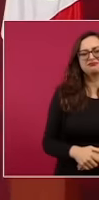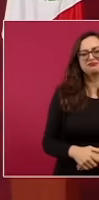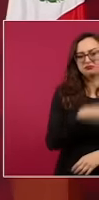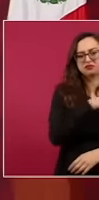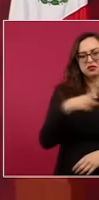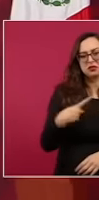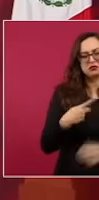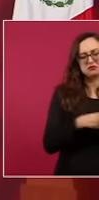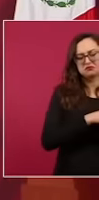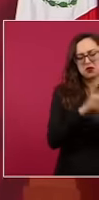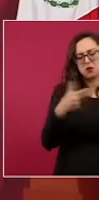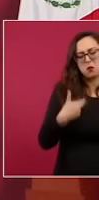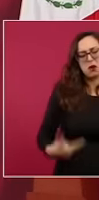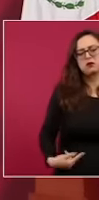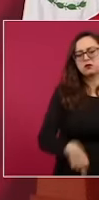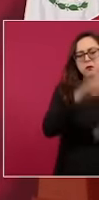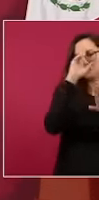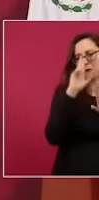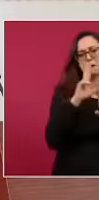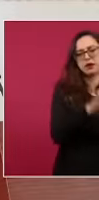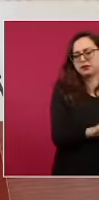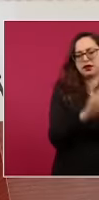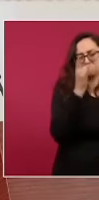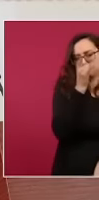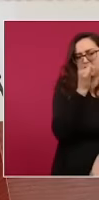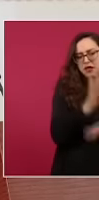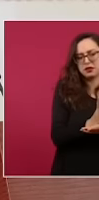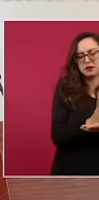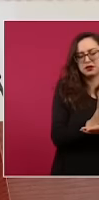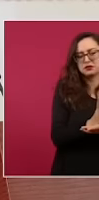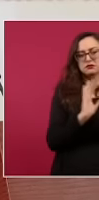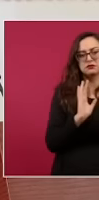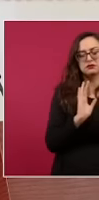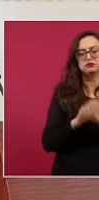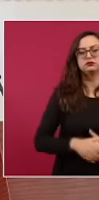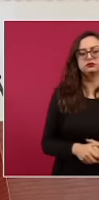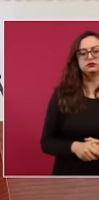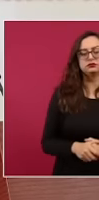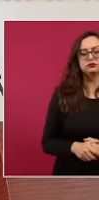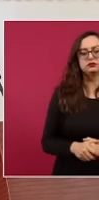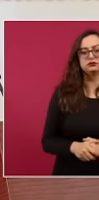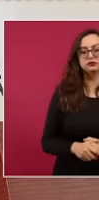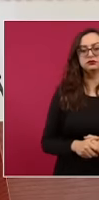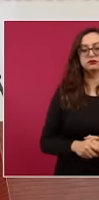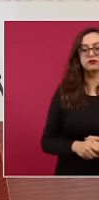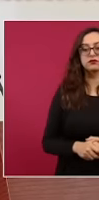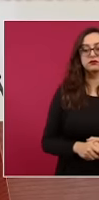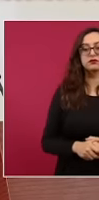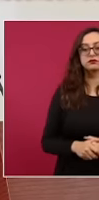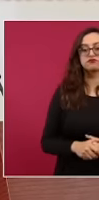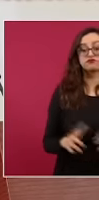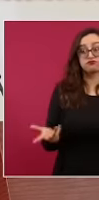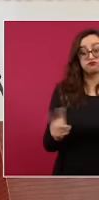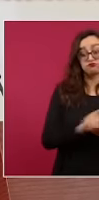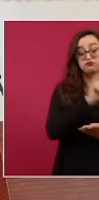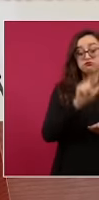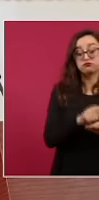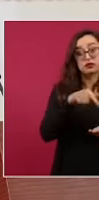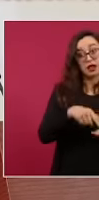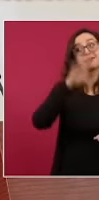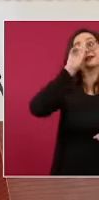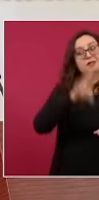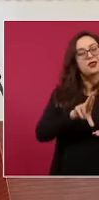respeten sus derechos humanos, que se actúe con legalidad